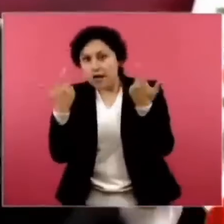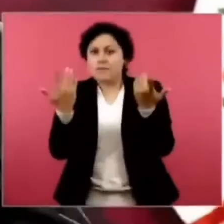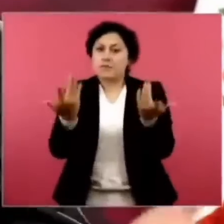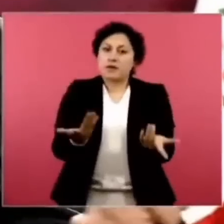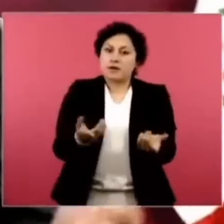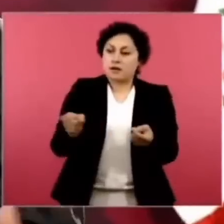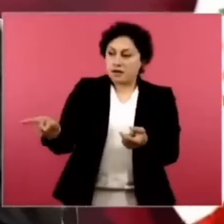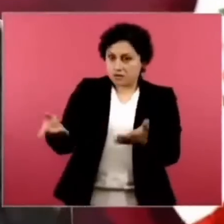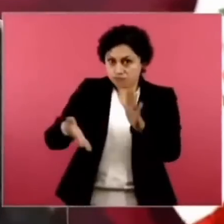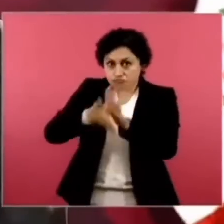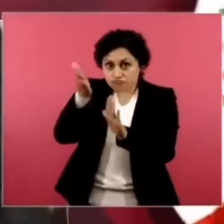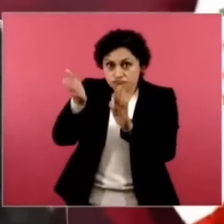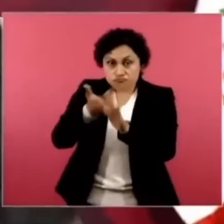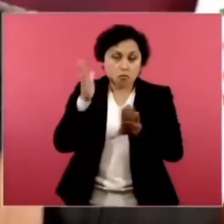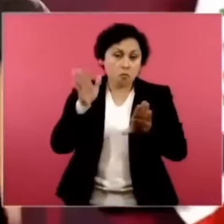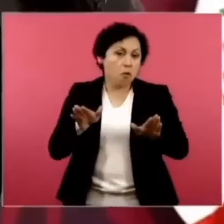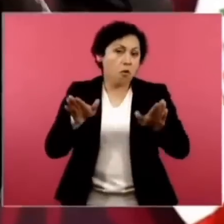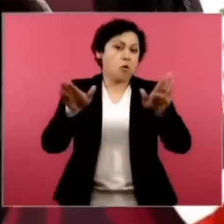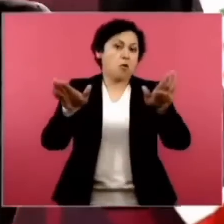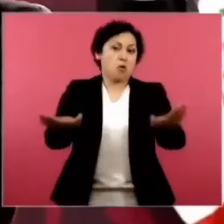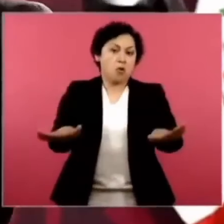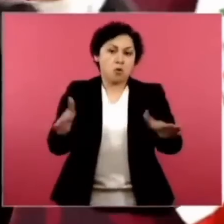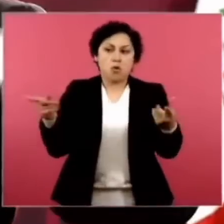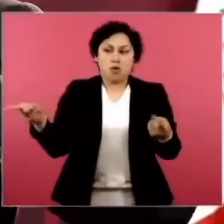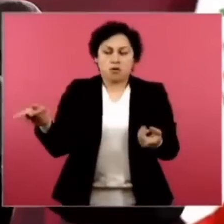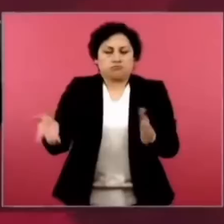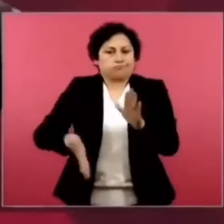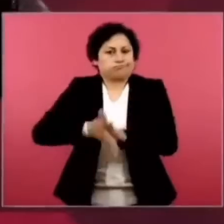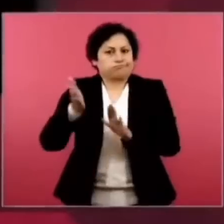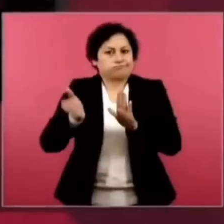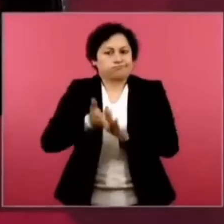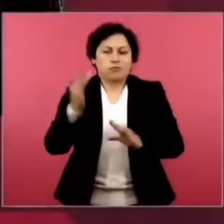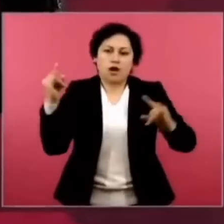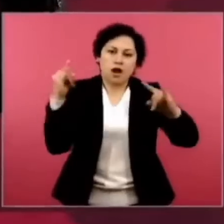hacen aeropuertos, desde luego carreteras,